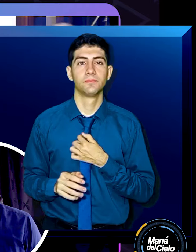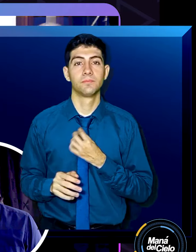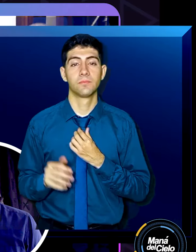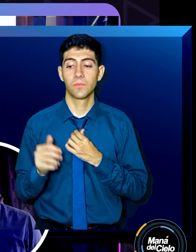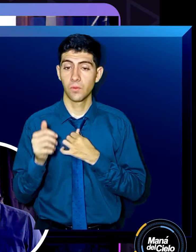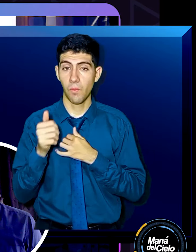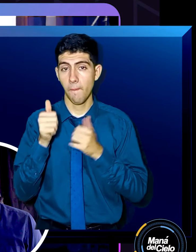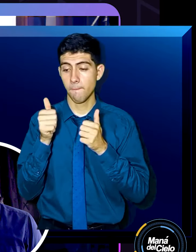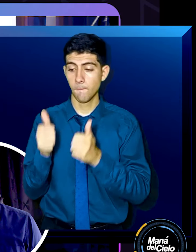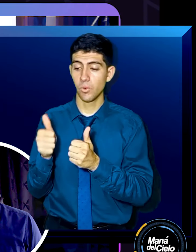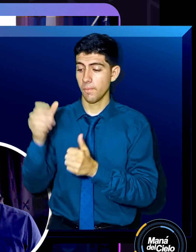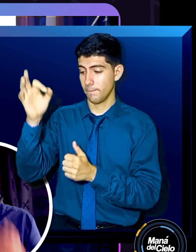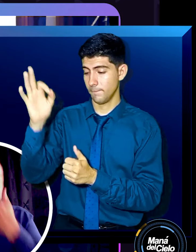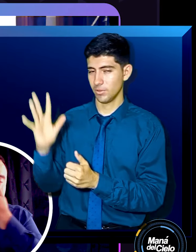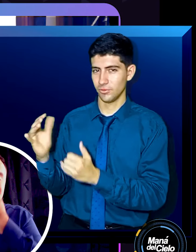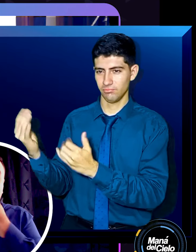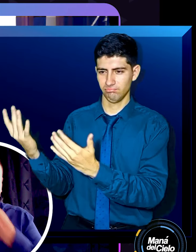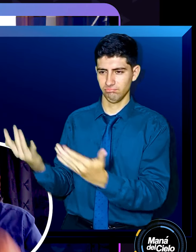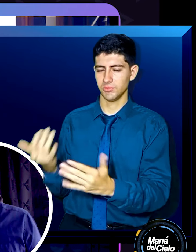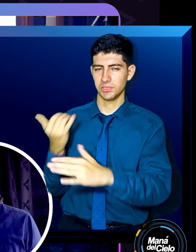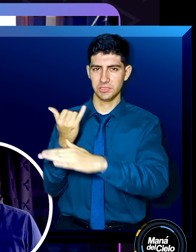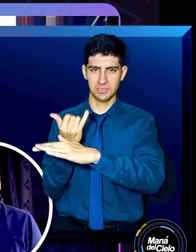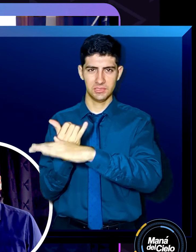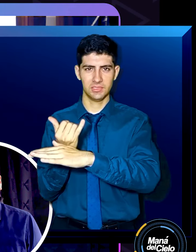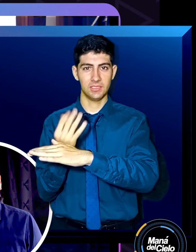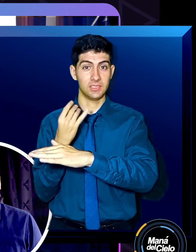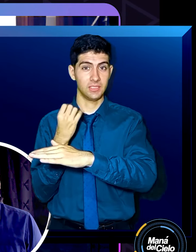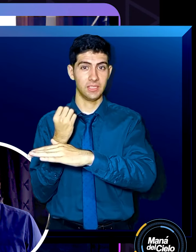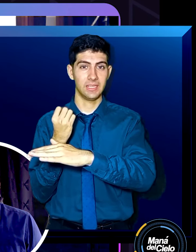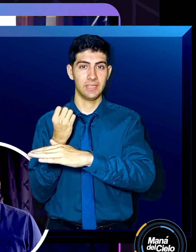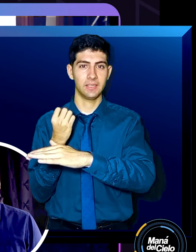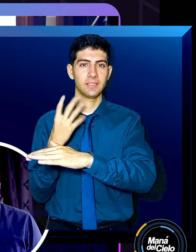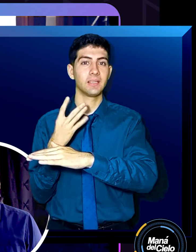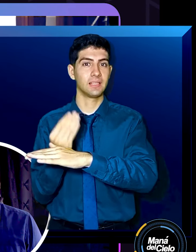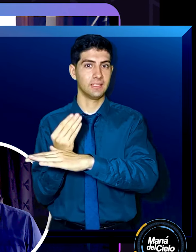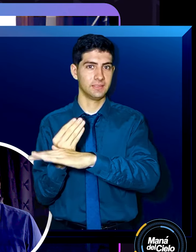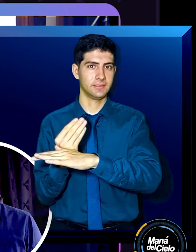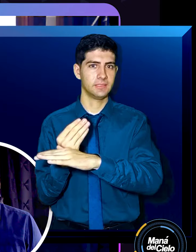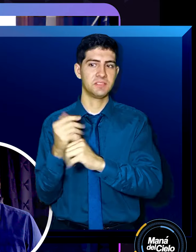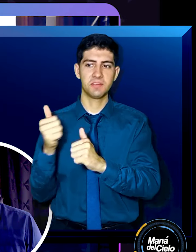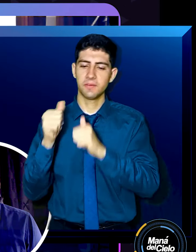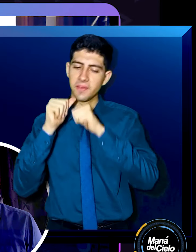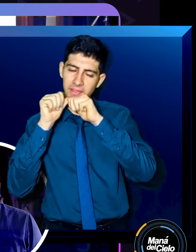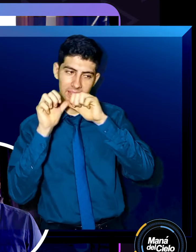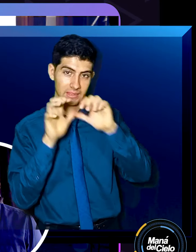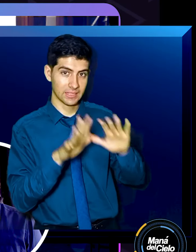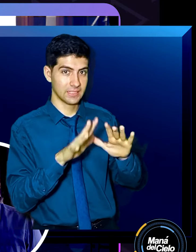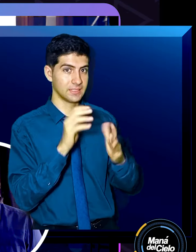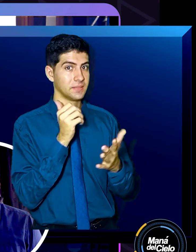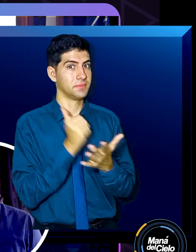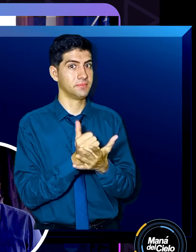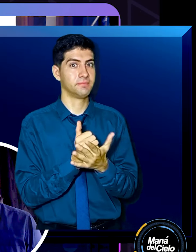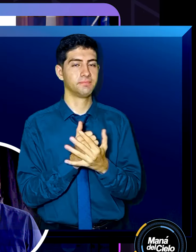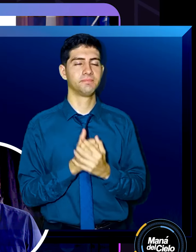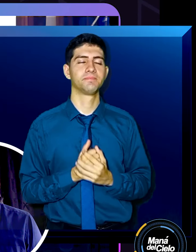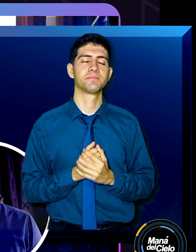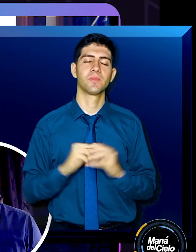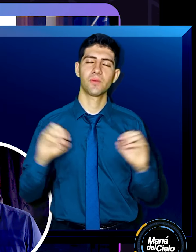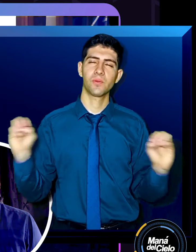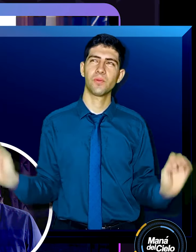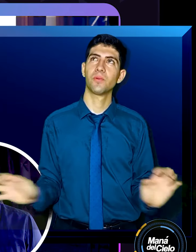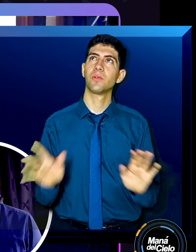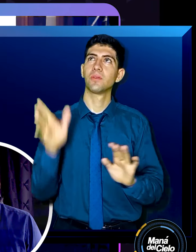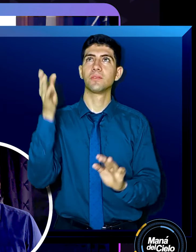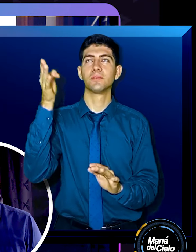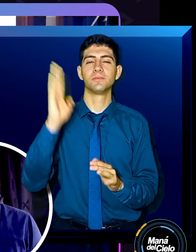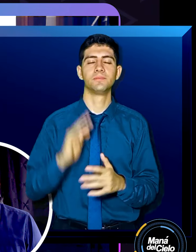Bueno, tiene usted un buen pastor, gracias a Dios. Por lo menos bendice y no hace lo contrario. Amén.